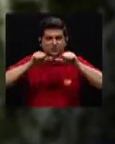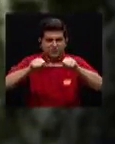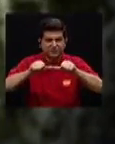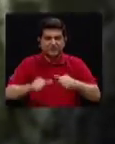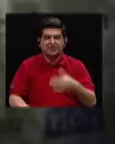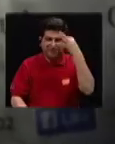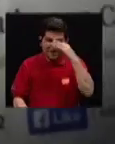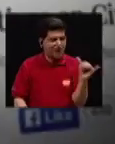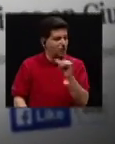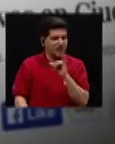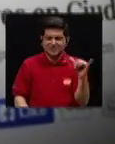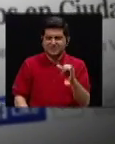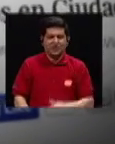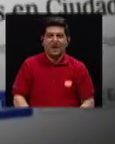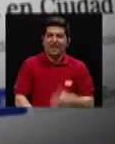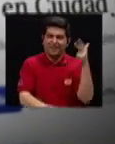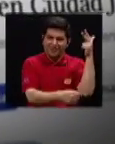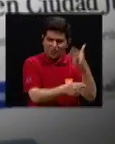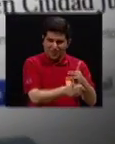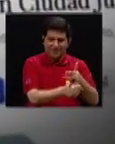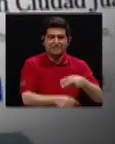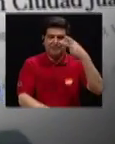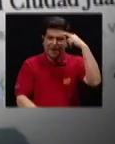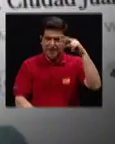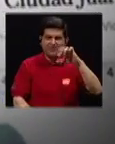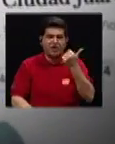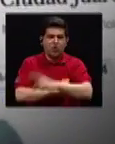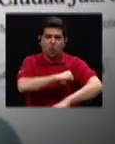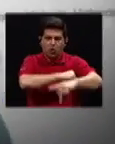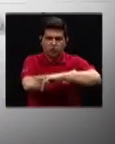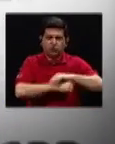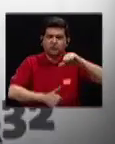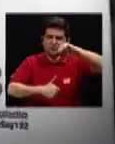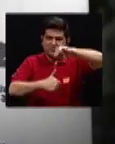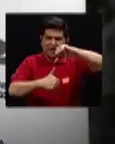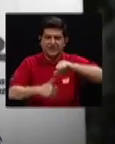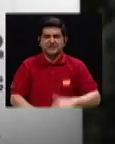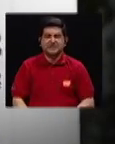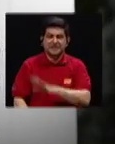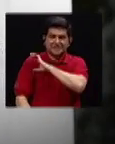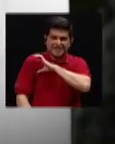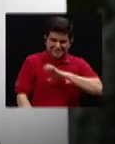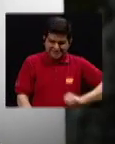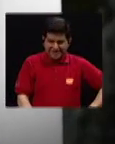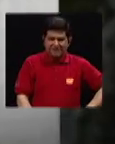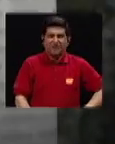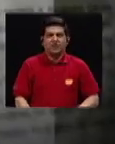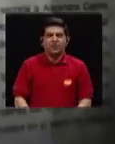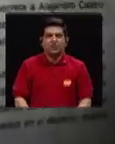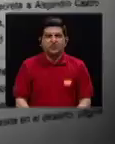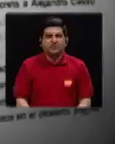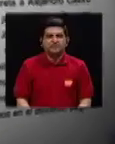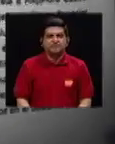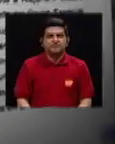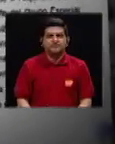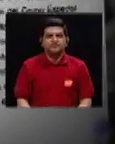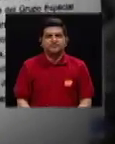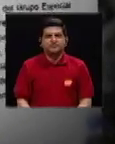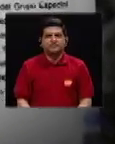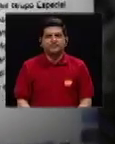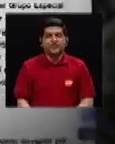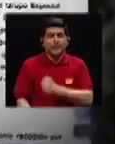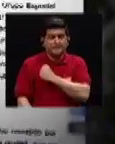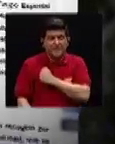mismo Guatemala México y algunos otros países de Centroamérica como El Salvador y y este perdón y